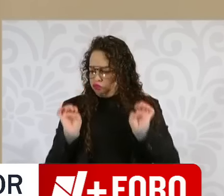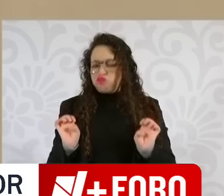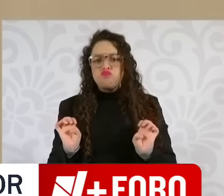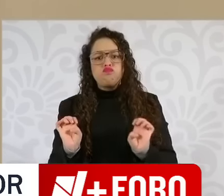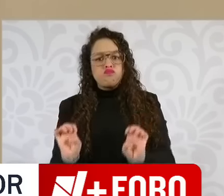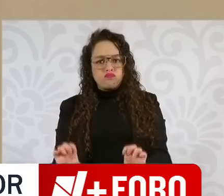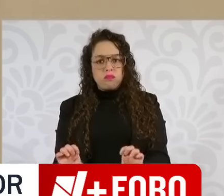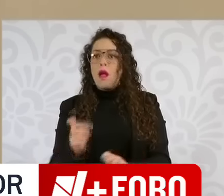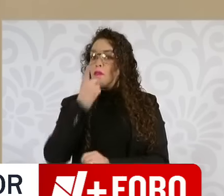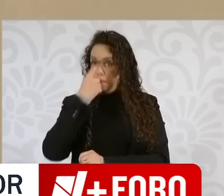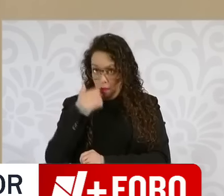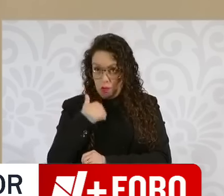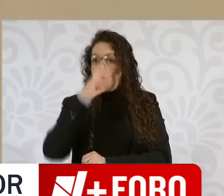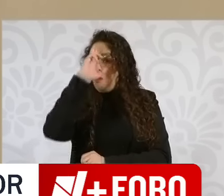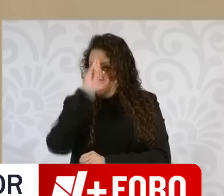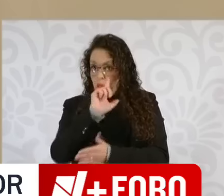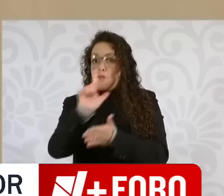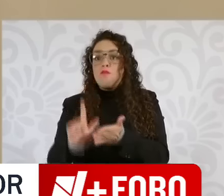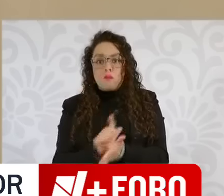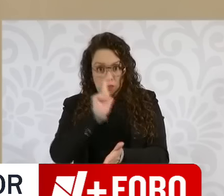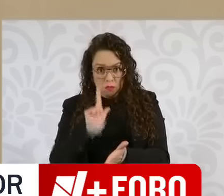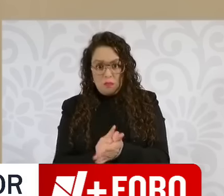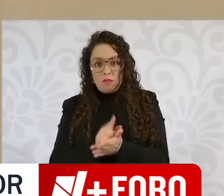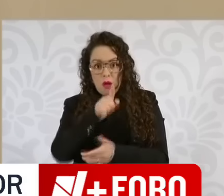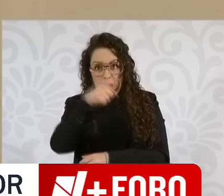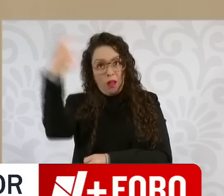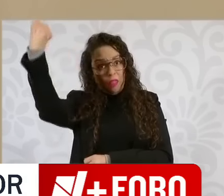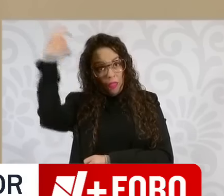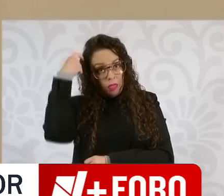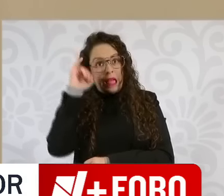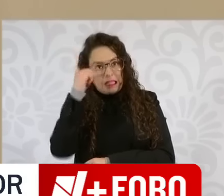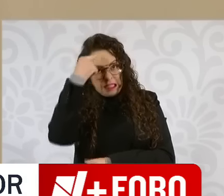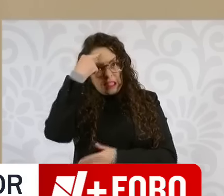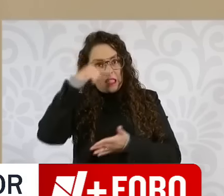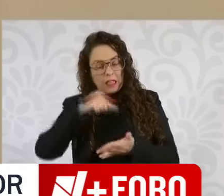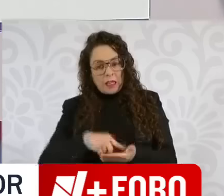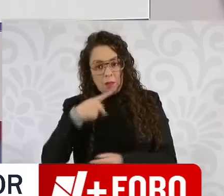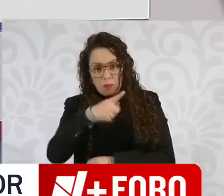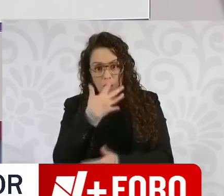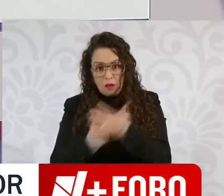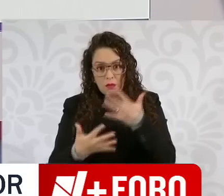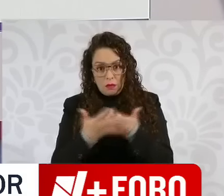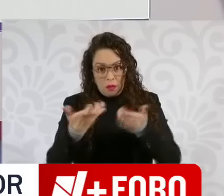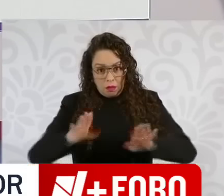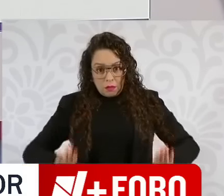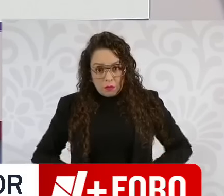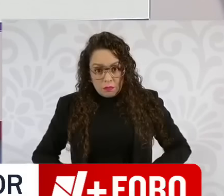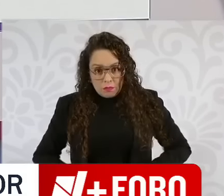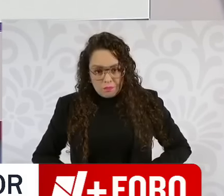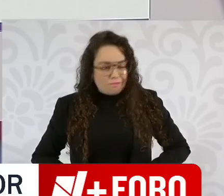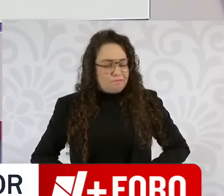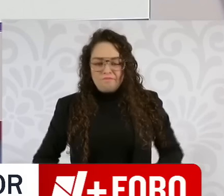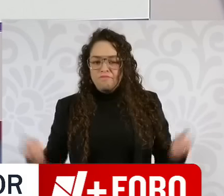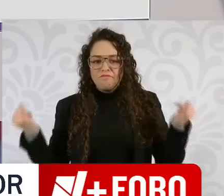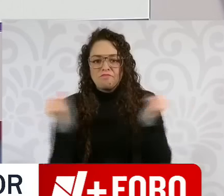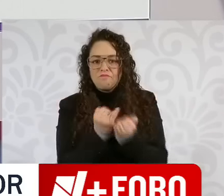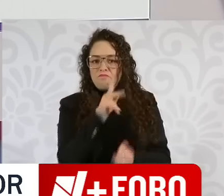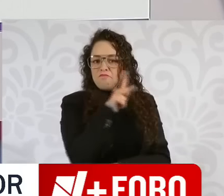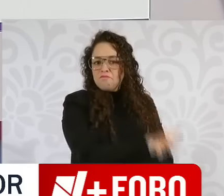simplemente apéguense a la Constitución y tienen que seguir el proceso. Además, bueno, presentó en la conferencia matutina la